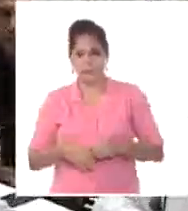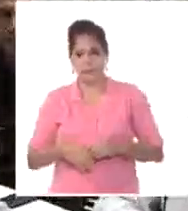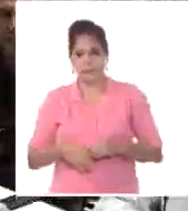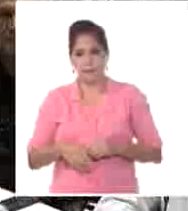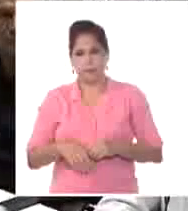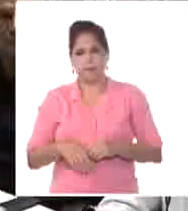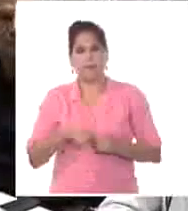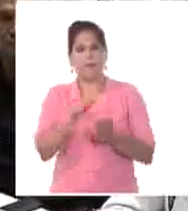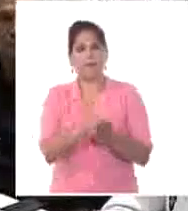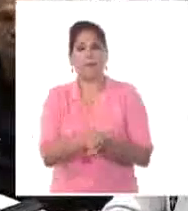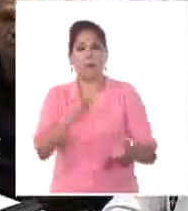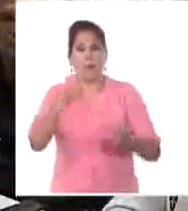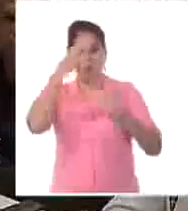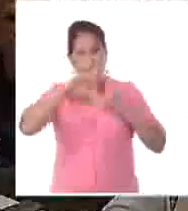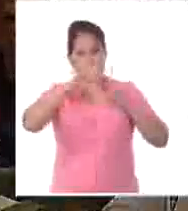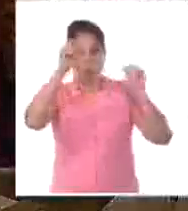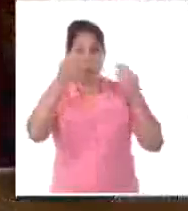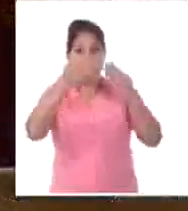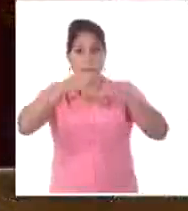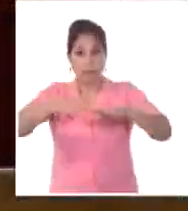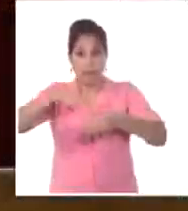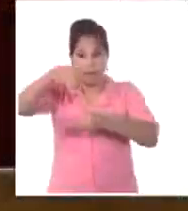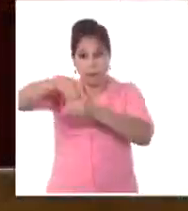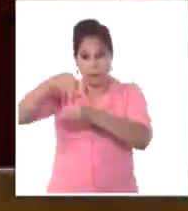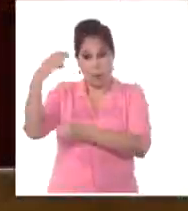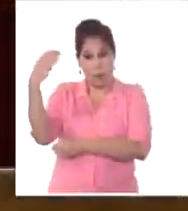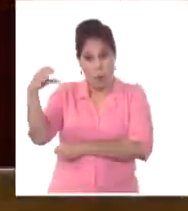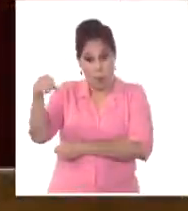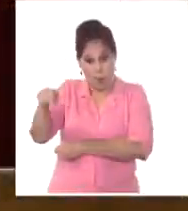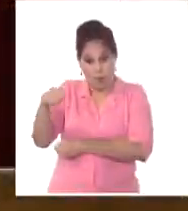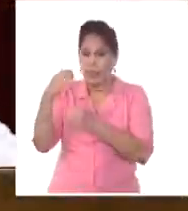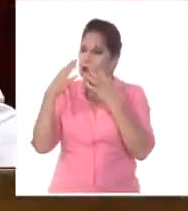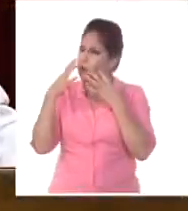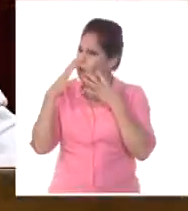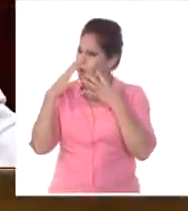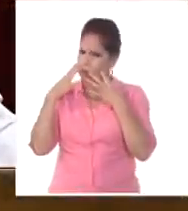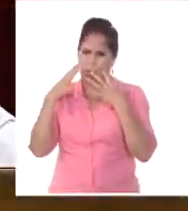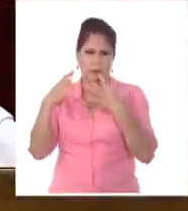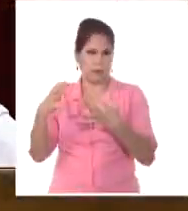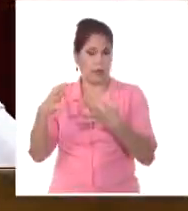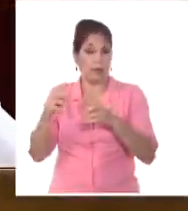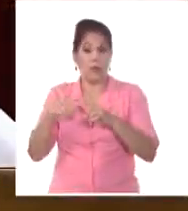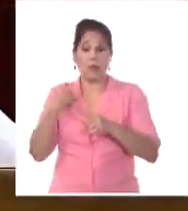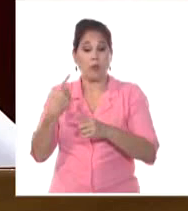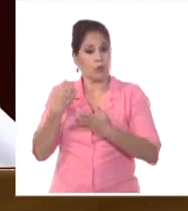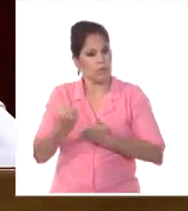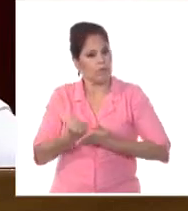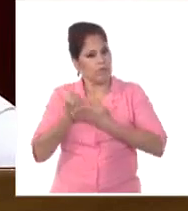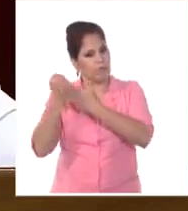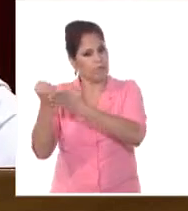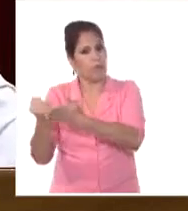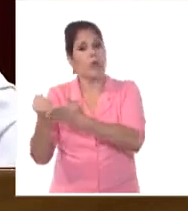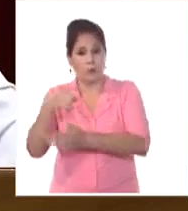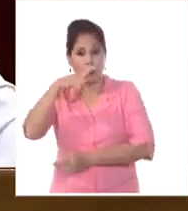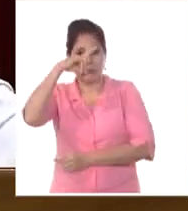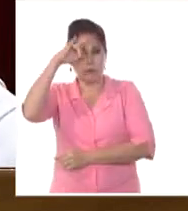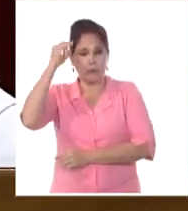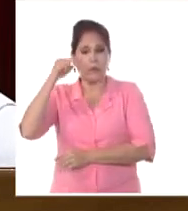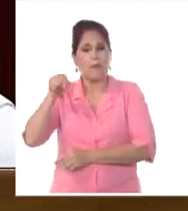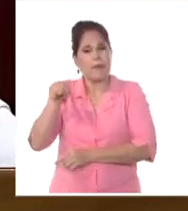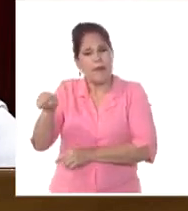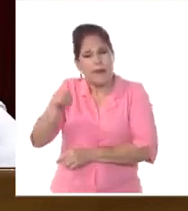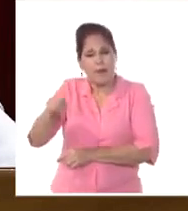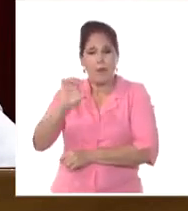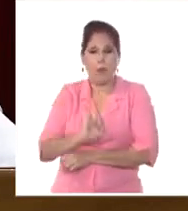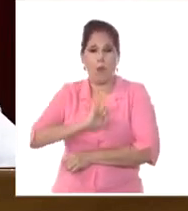El compromiso de Cuba con la paz en Colombia es inalterable y haremos todo lo que esté a nuestro alcance para el logro